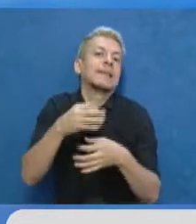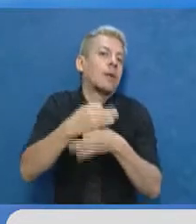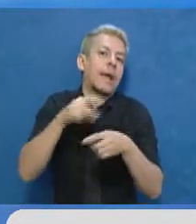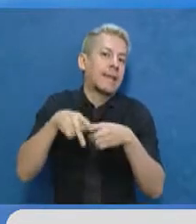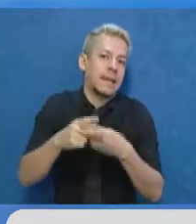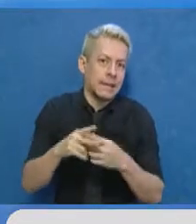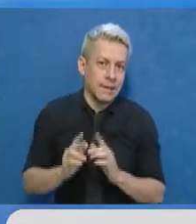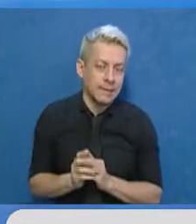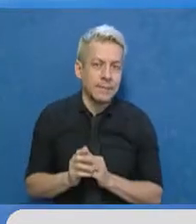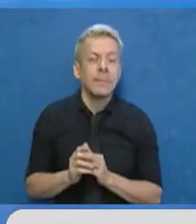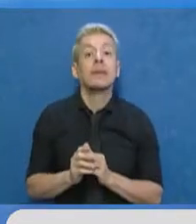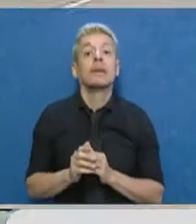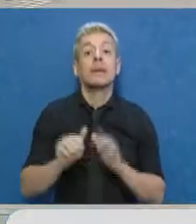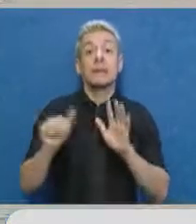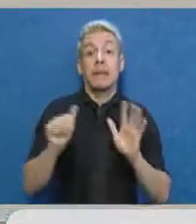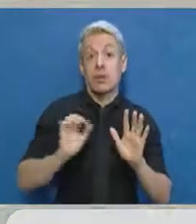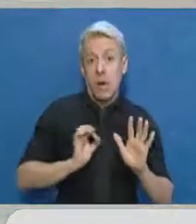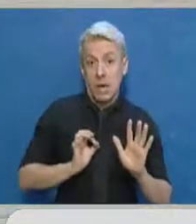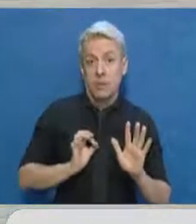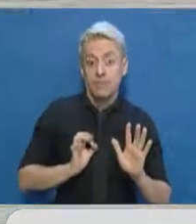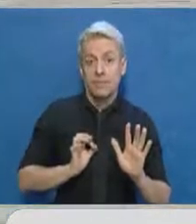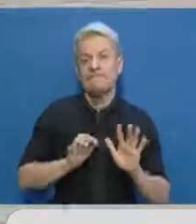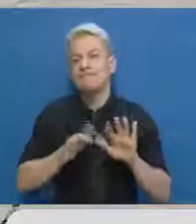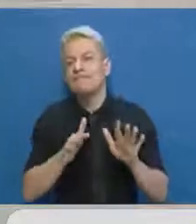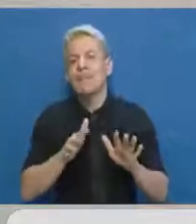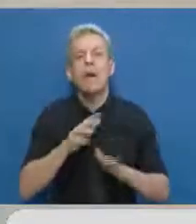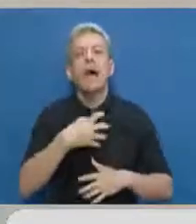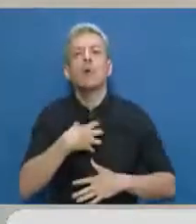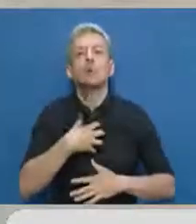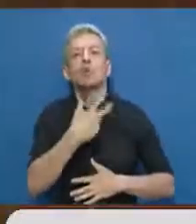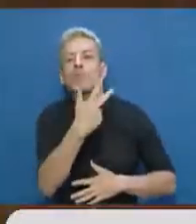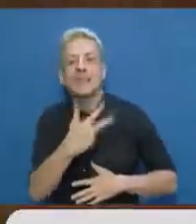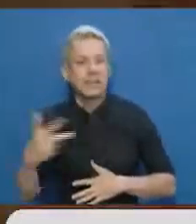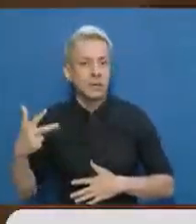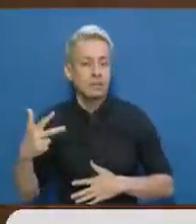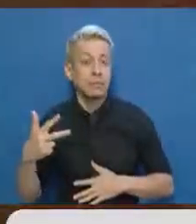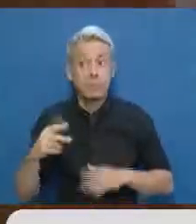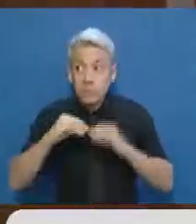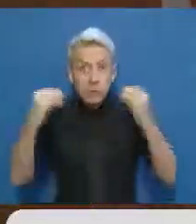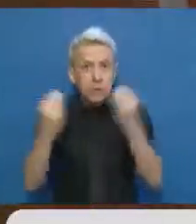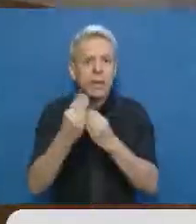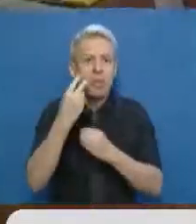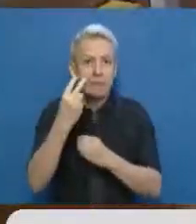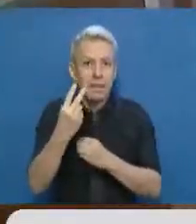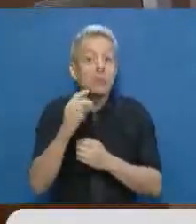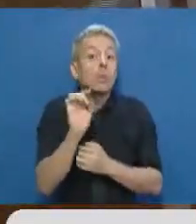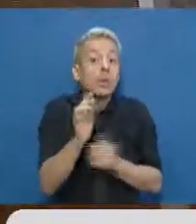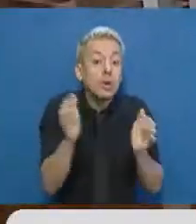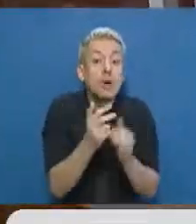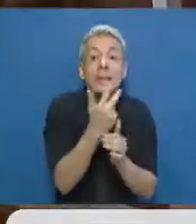técnicas. Sexto año, unos 300 alumnos de un total de 2.000. Se